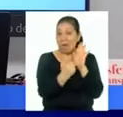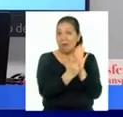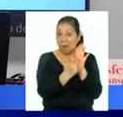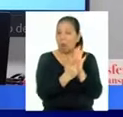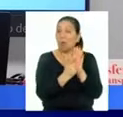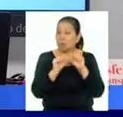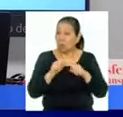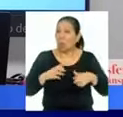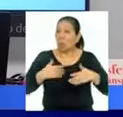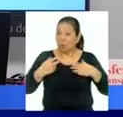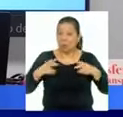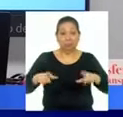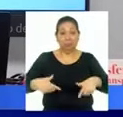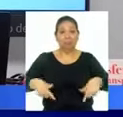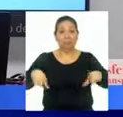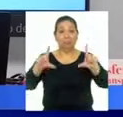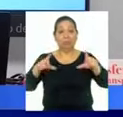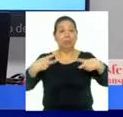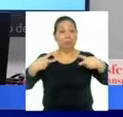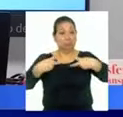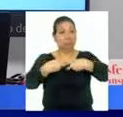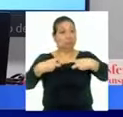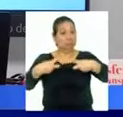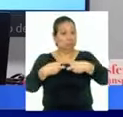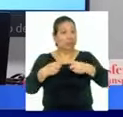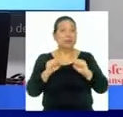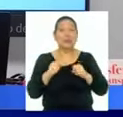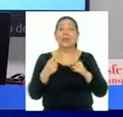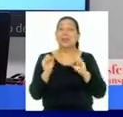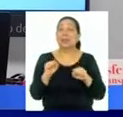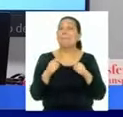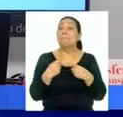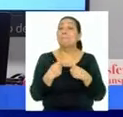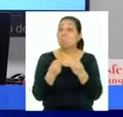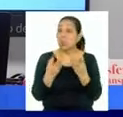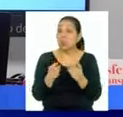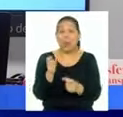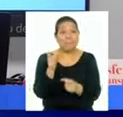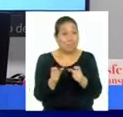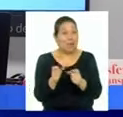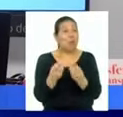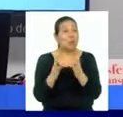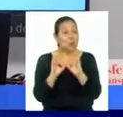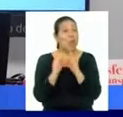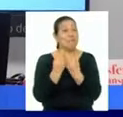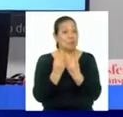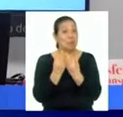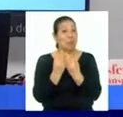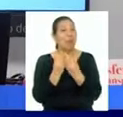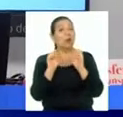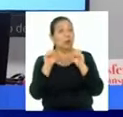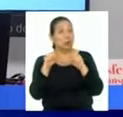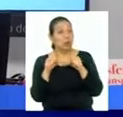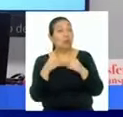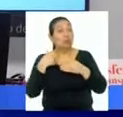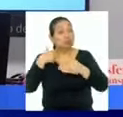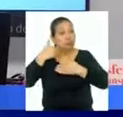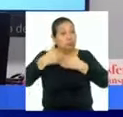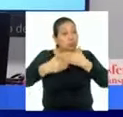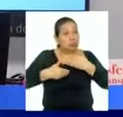reglamento, lo pueden hacer de manera virtual. Y esto permite que muchos ciudadanos, muchas familias puedan efectivamente